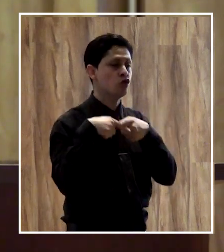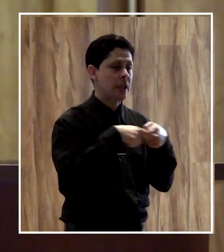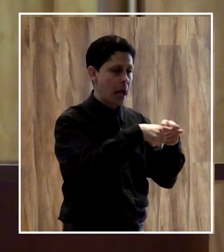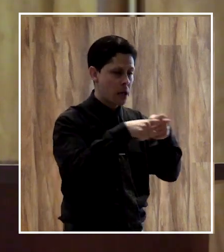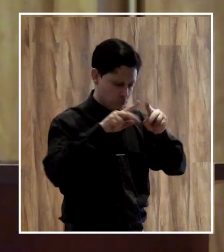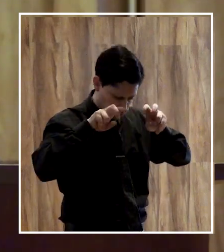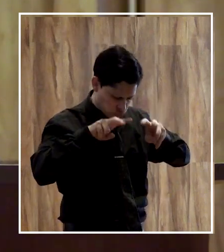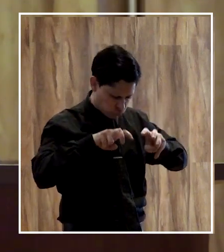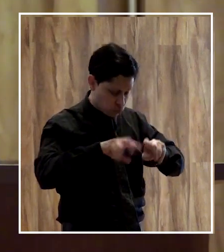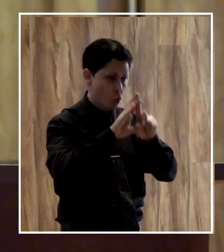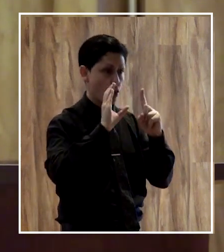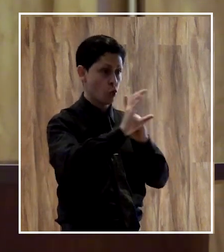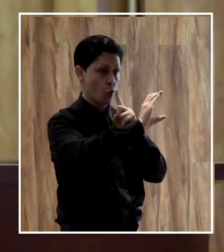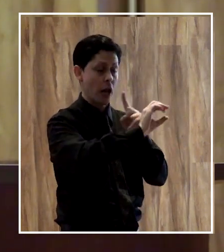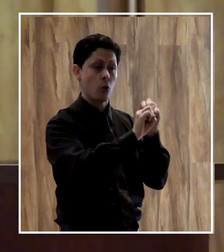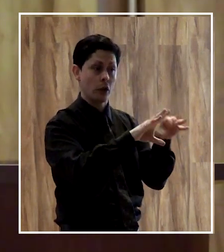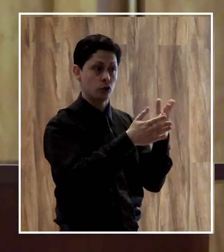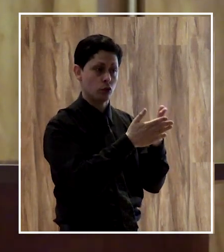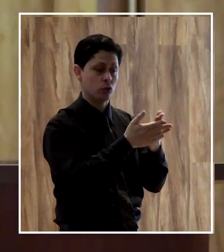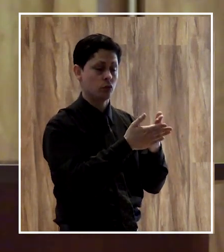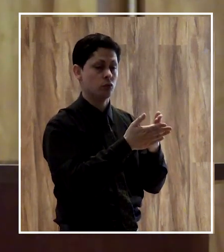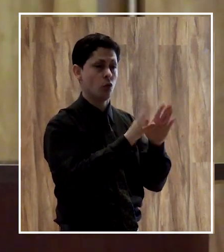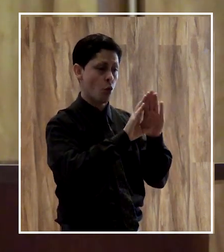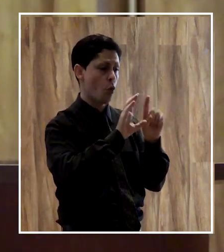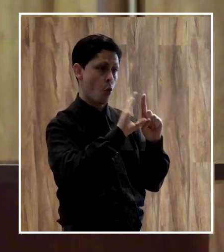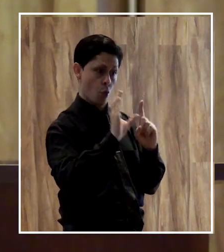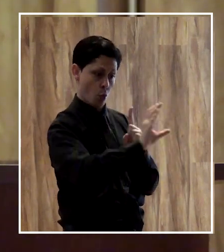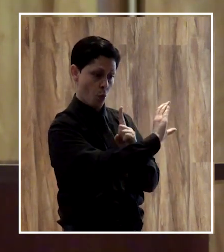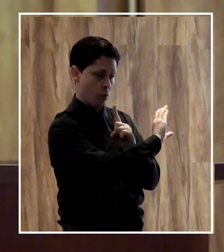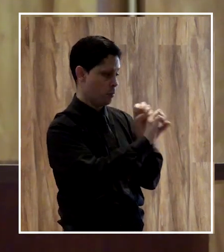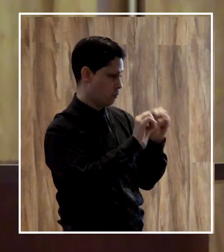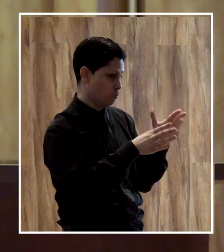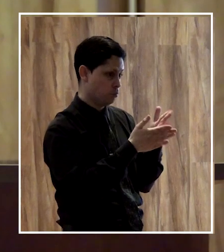investigación social, cultural y educativa.